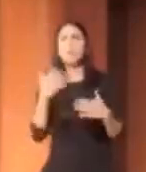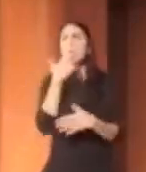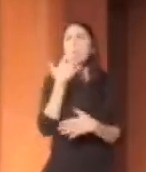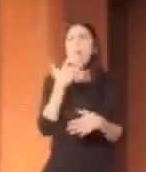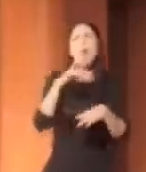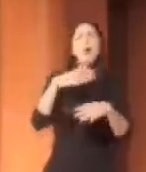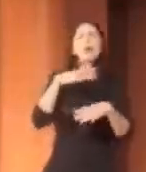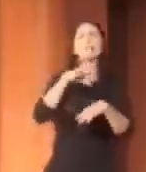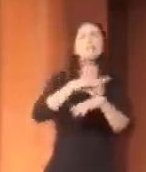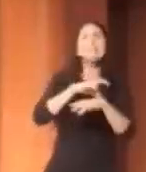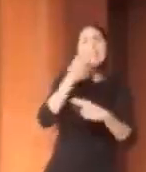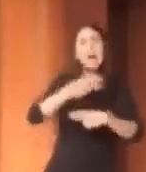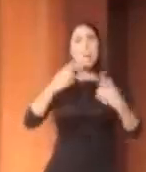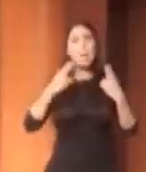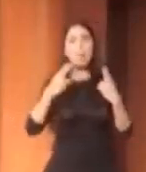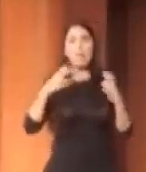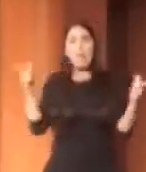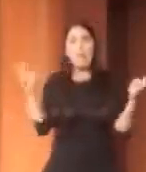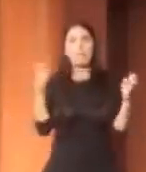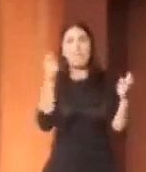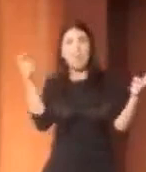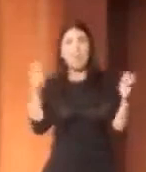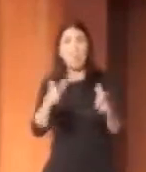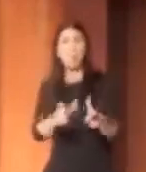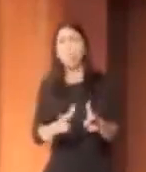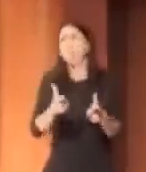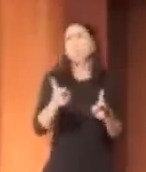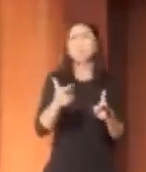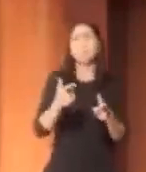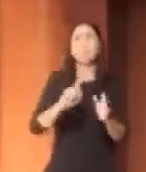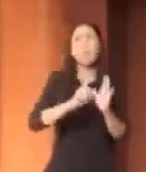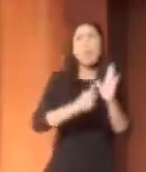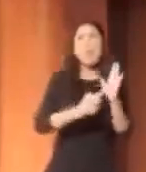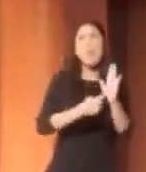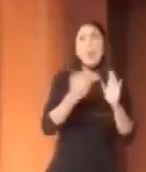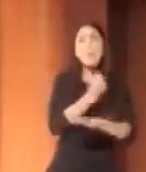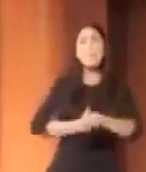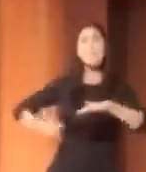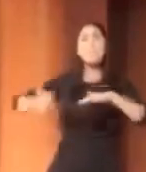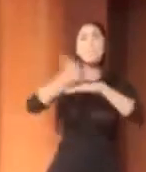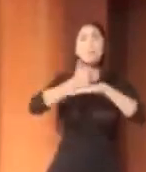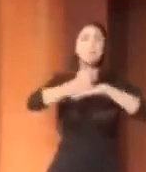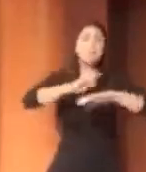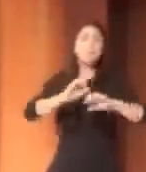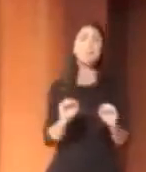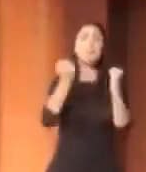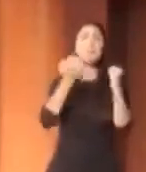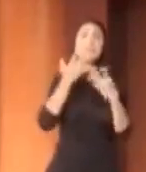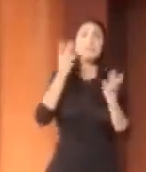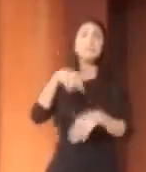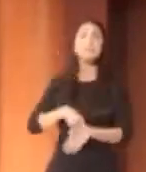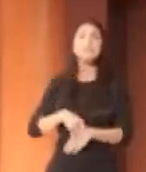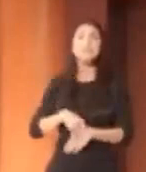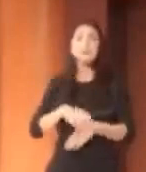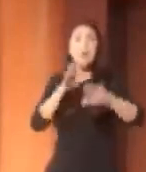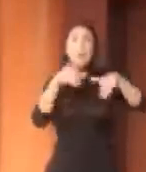sanidad pública, recortan en la educación pública, aplican su ley del más fuerte, del sálvese quien pueda, del último contra el